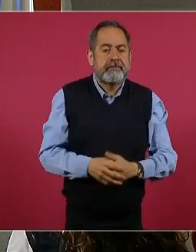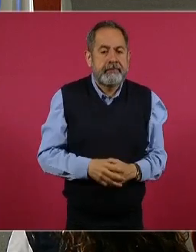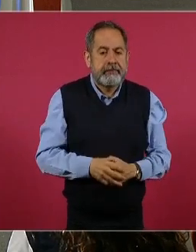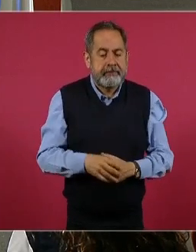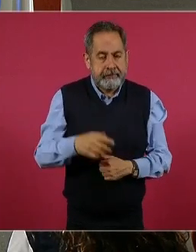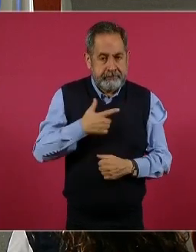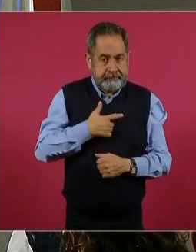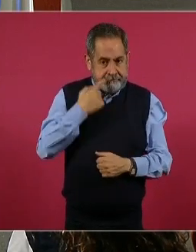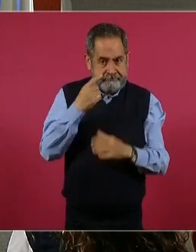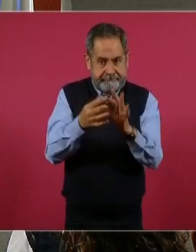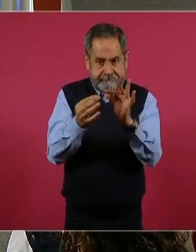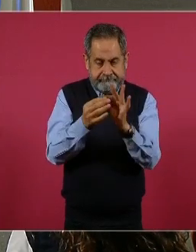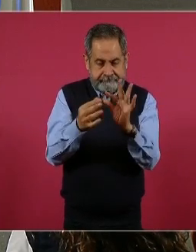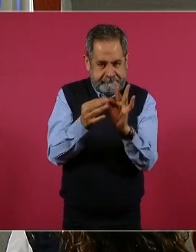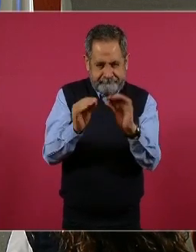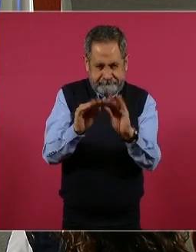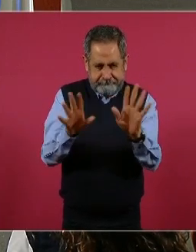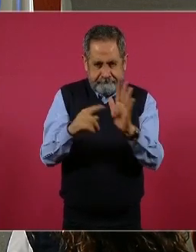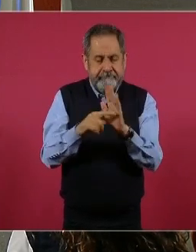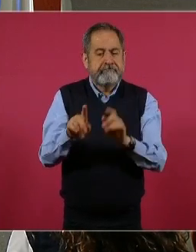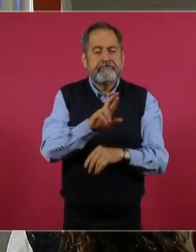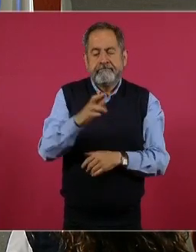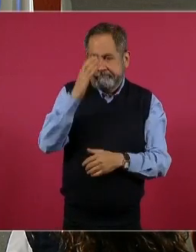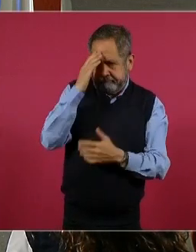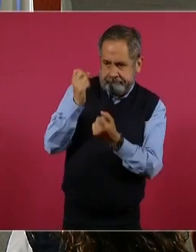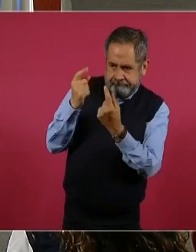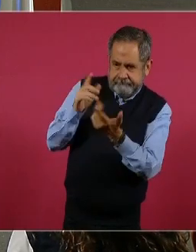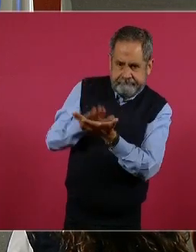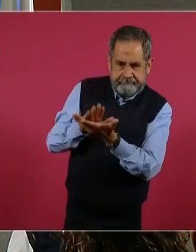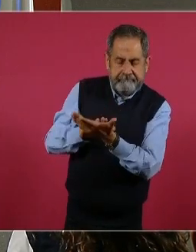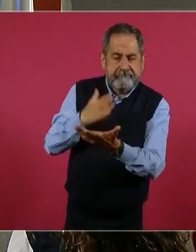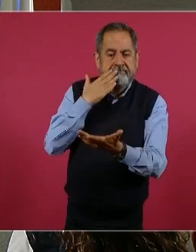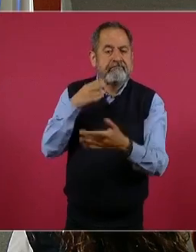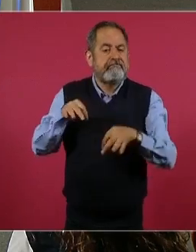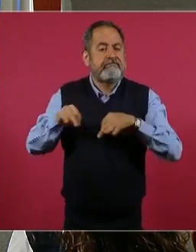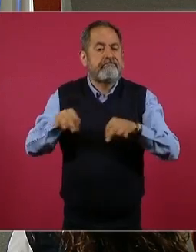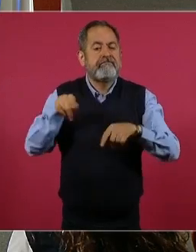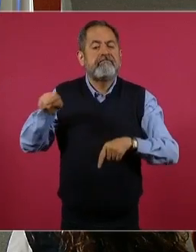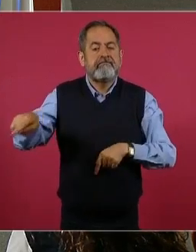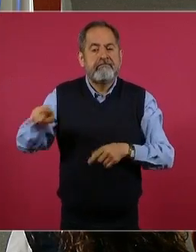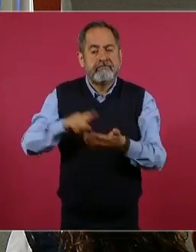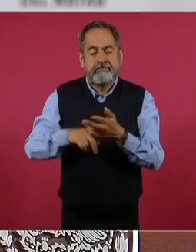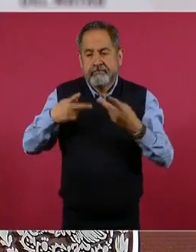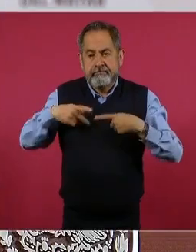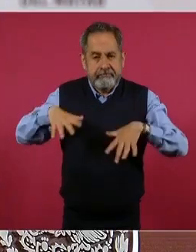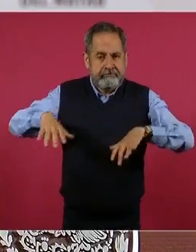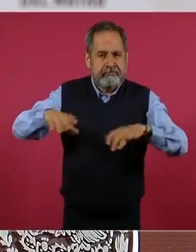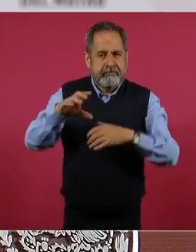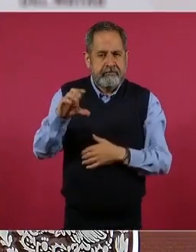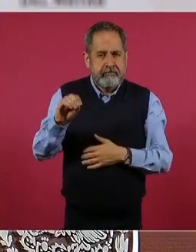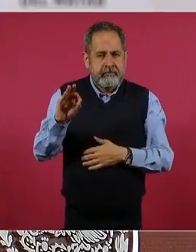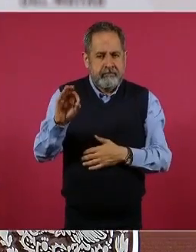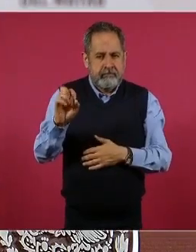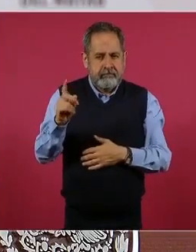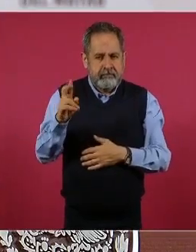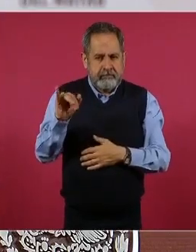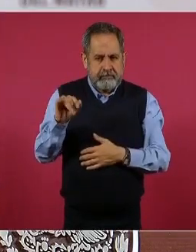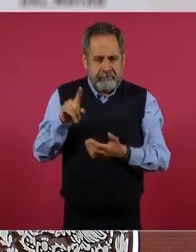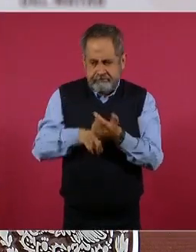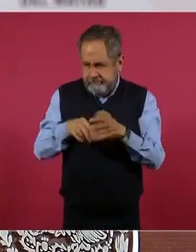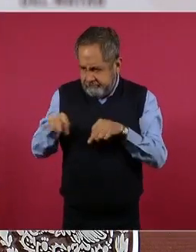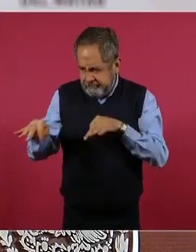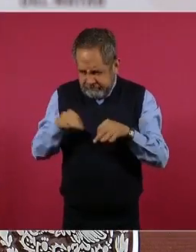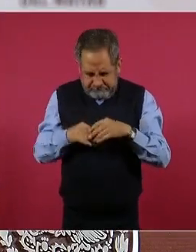Aquí me gustaría tomarme un momento para reconocer también el trabajo de nuestro personal en COFEPRIS, su